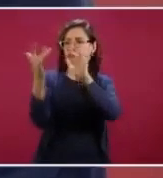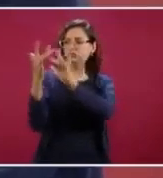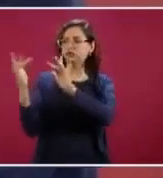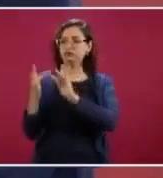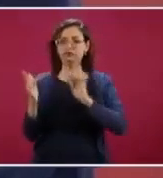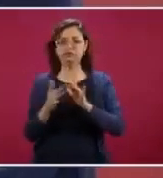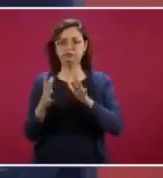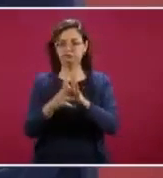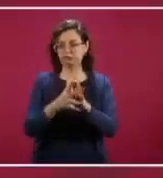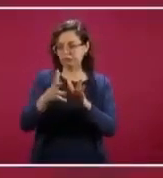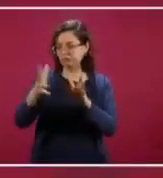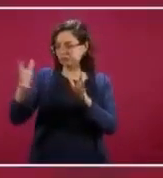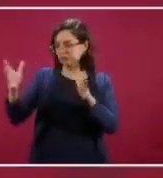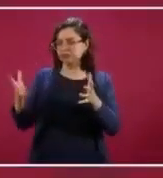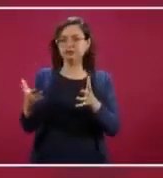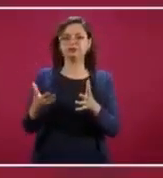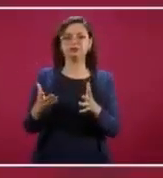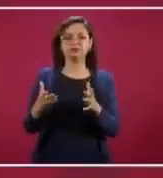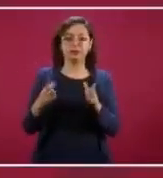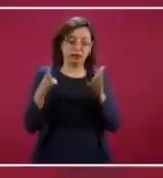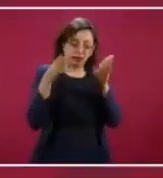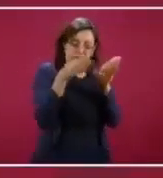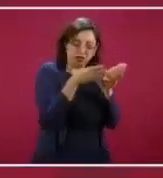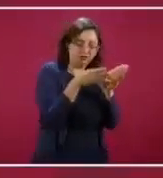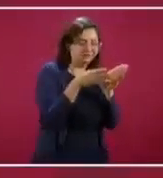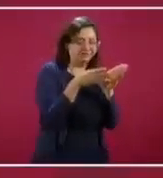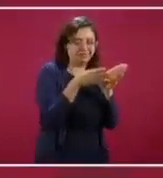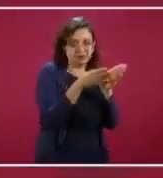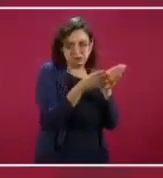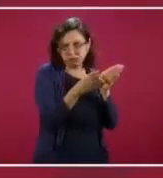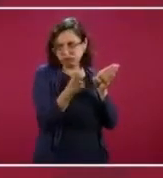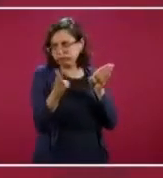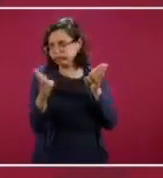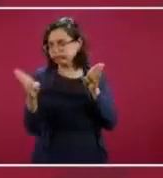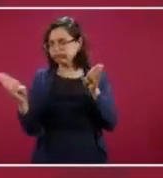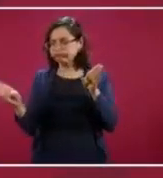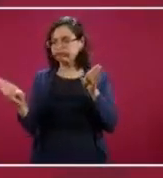Entonces, tenemos otros indicadores, por eso